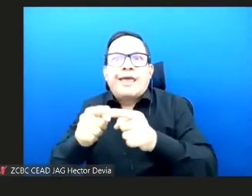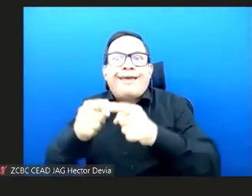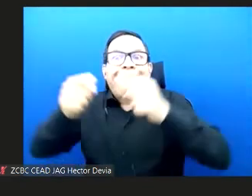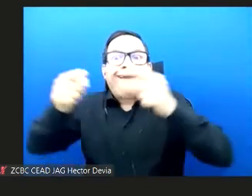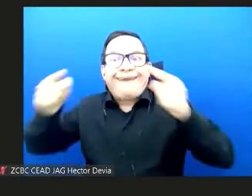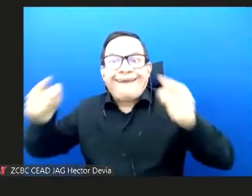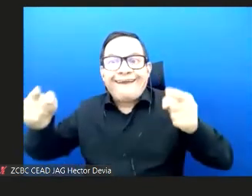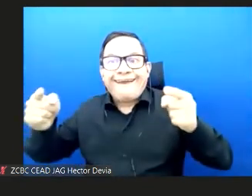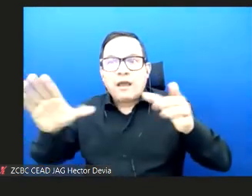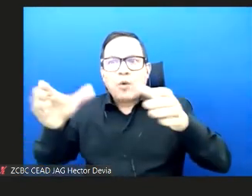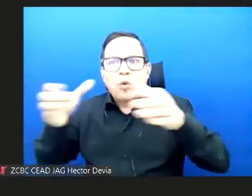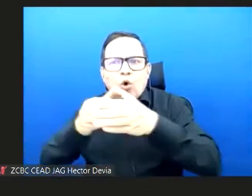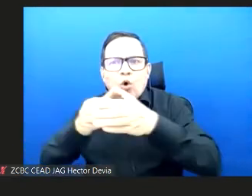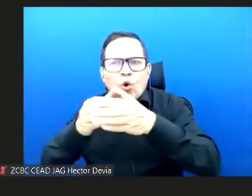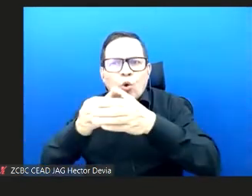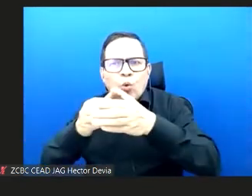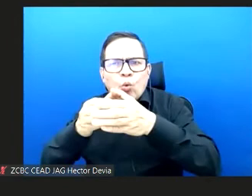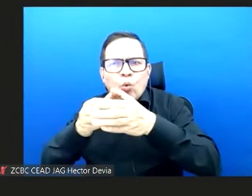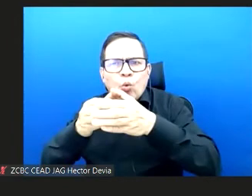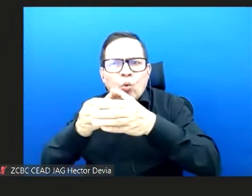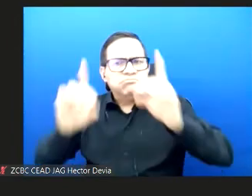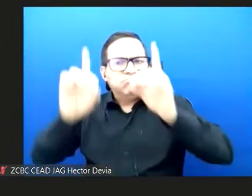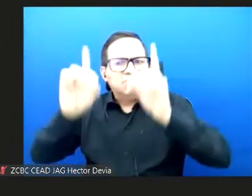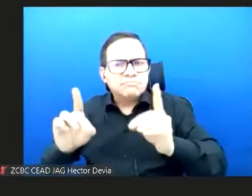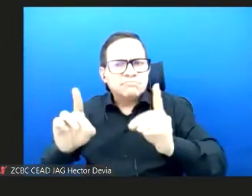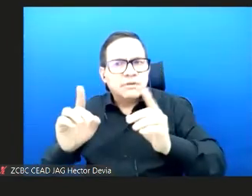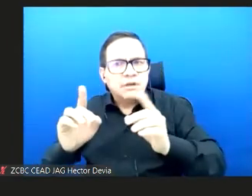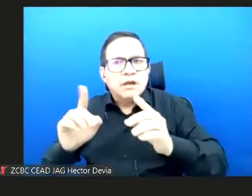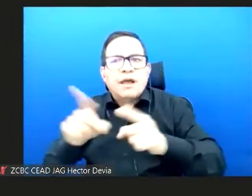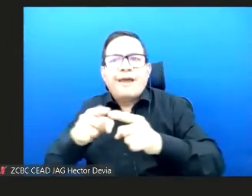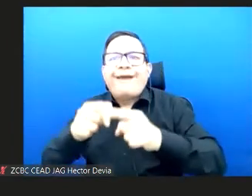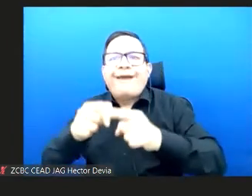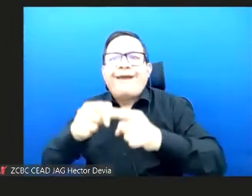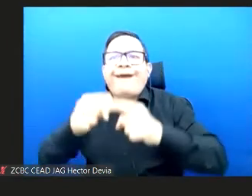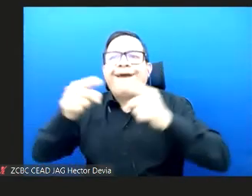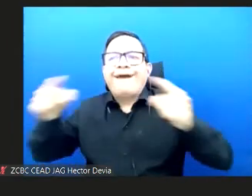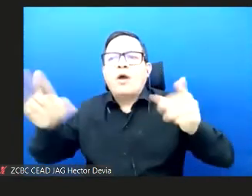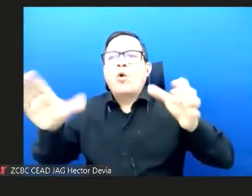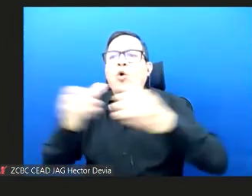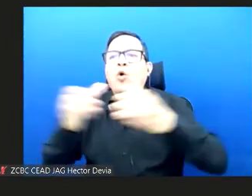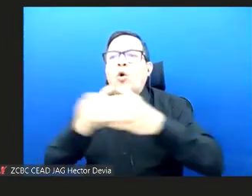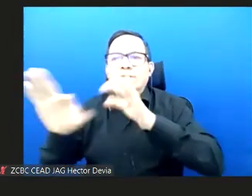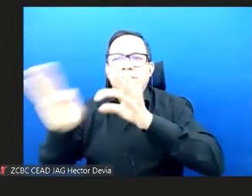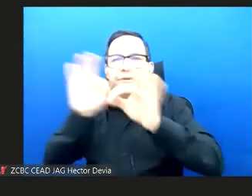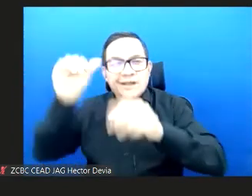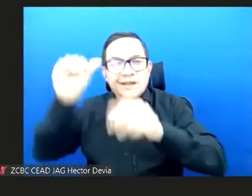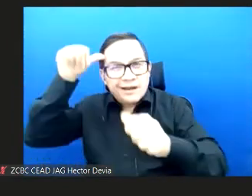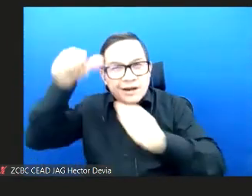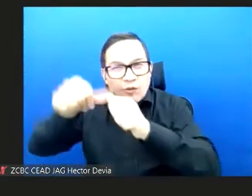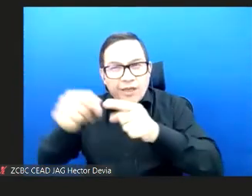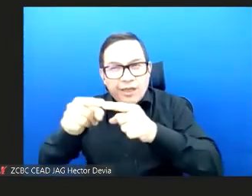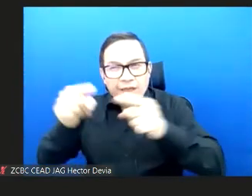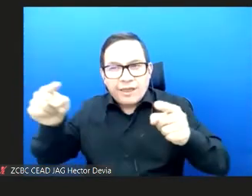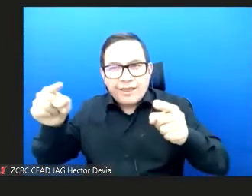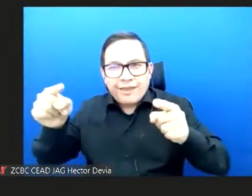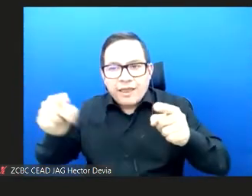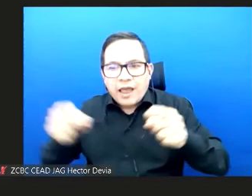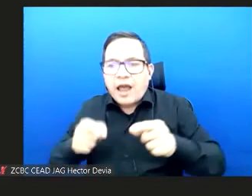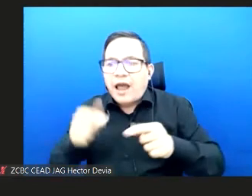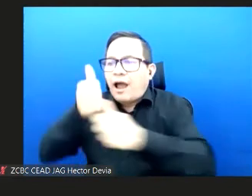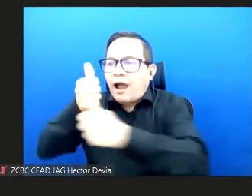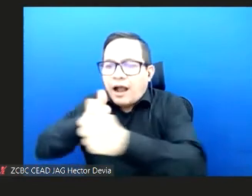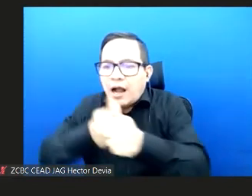conjunto, por extensión y por comprensión. Por extensión es cuando nombramos los elementos